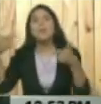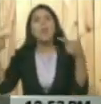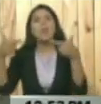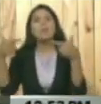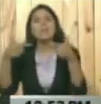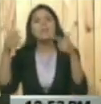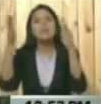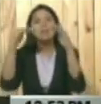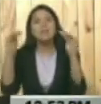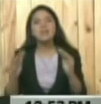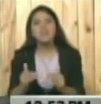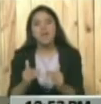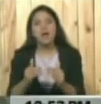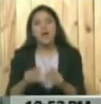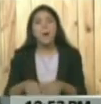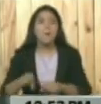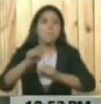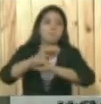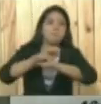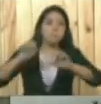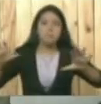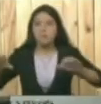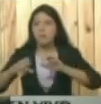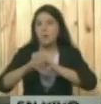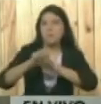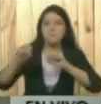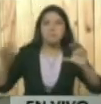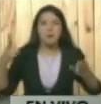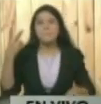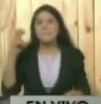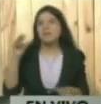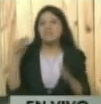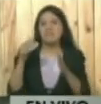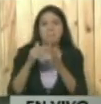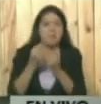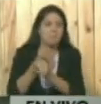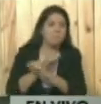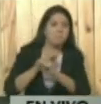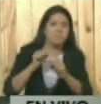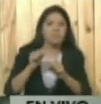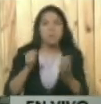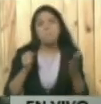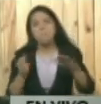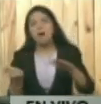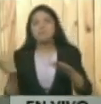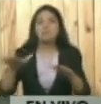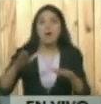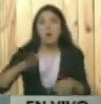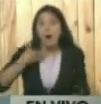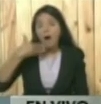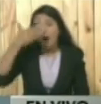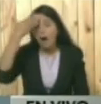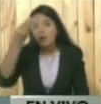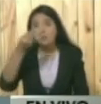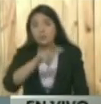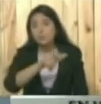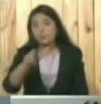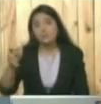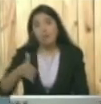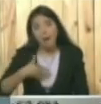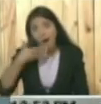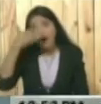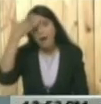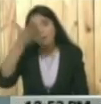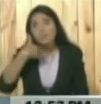destruyeron con 20.000 bombardeos que mataron a más de 200.000 hermanos árabes de Libia. Claro que sí.